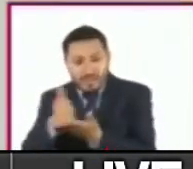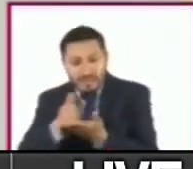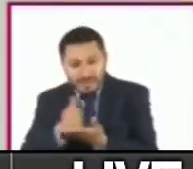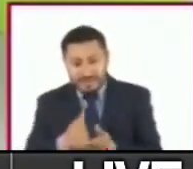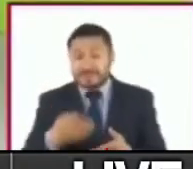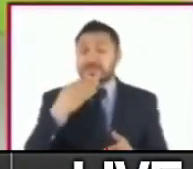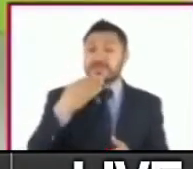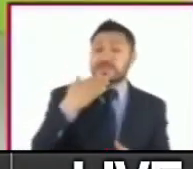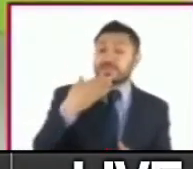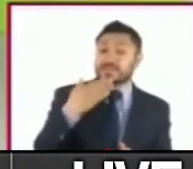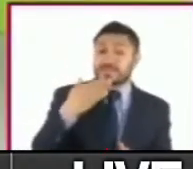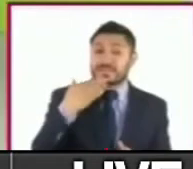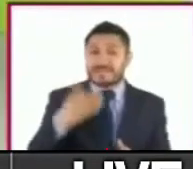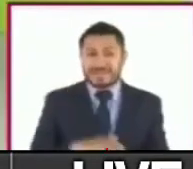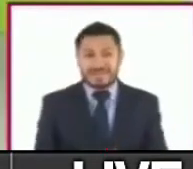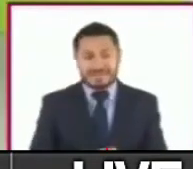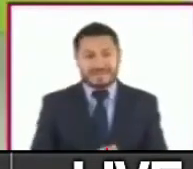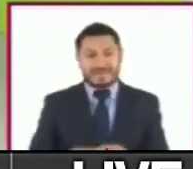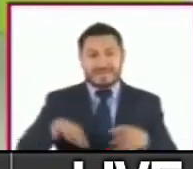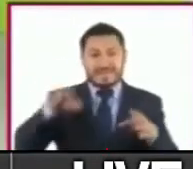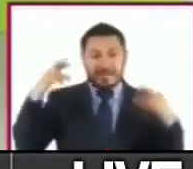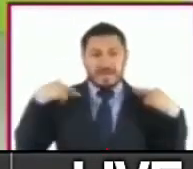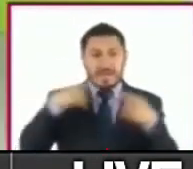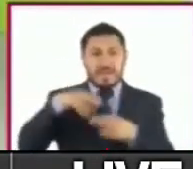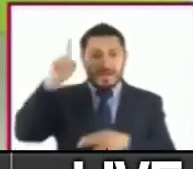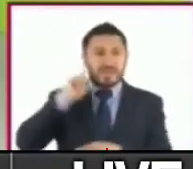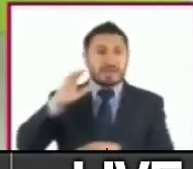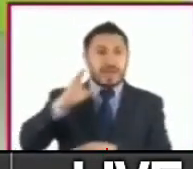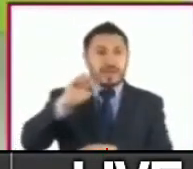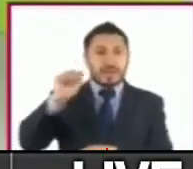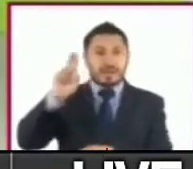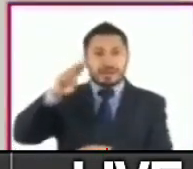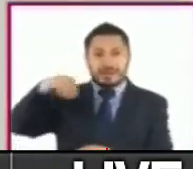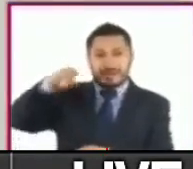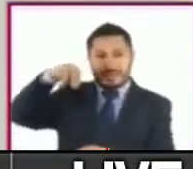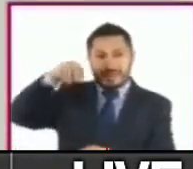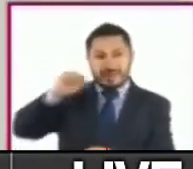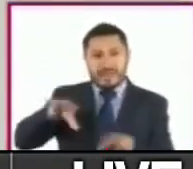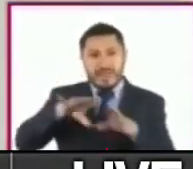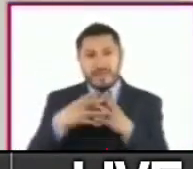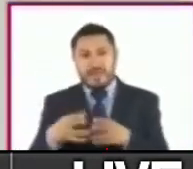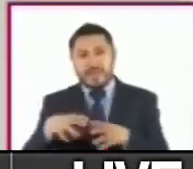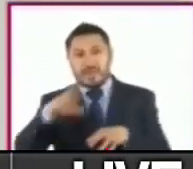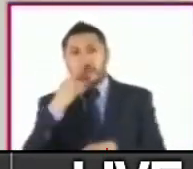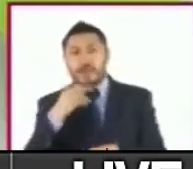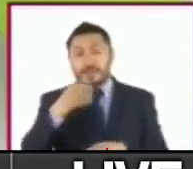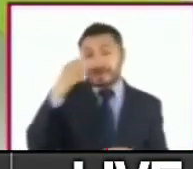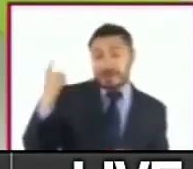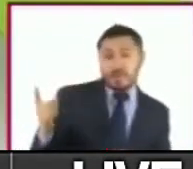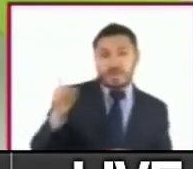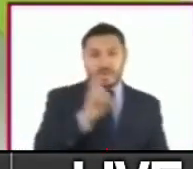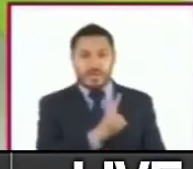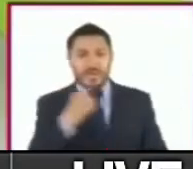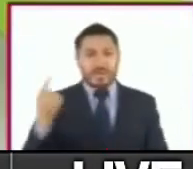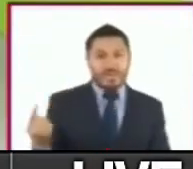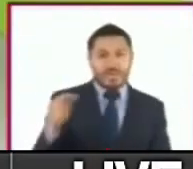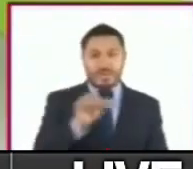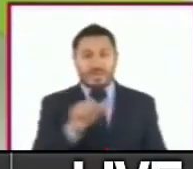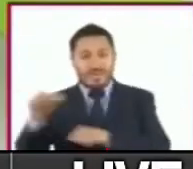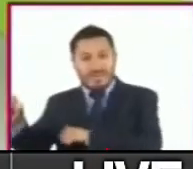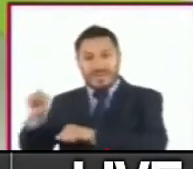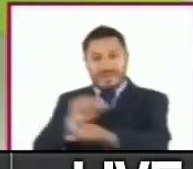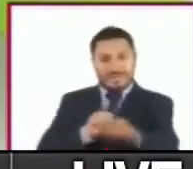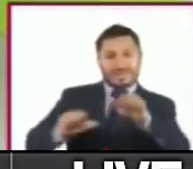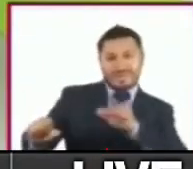Muy bien, Enrique. Va la maestra Carmina con la pelota roja. Oh, queda muy cerca. Ah, oh, casi. Turno de